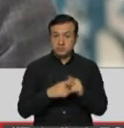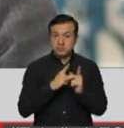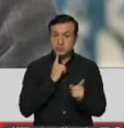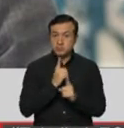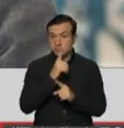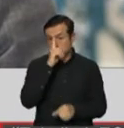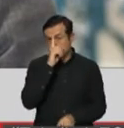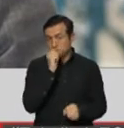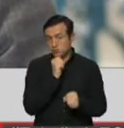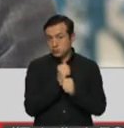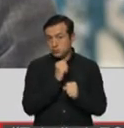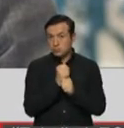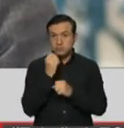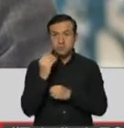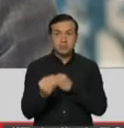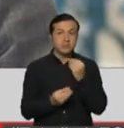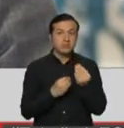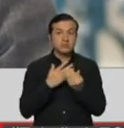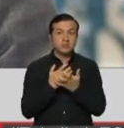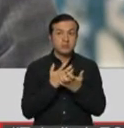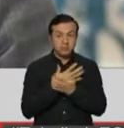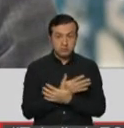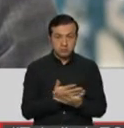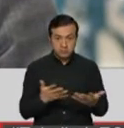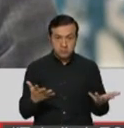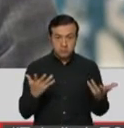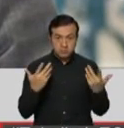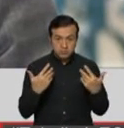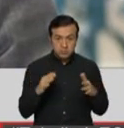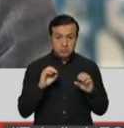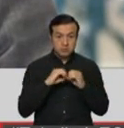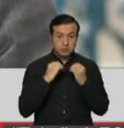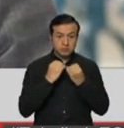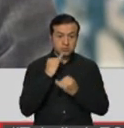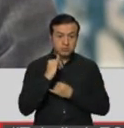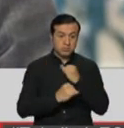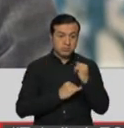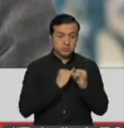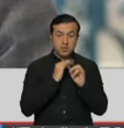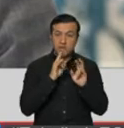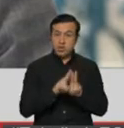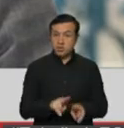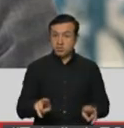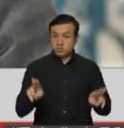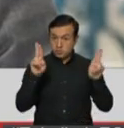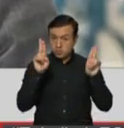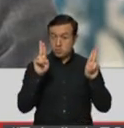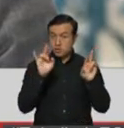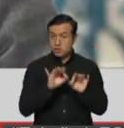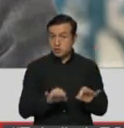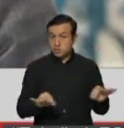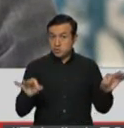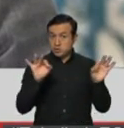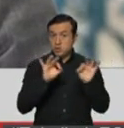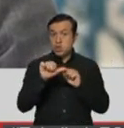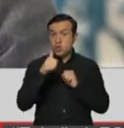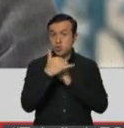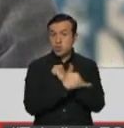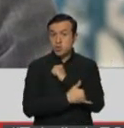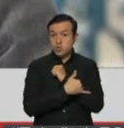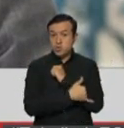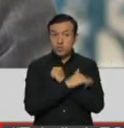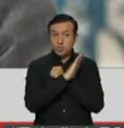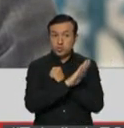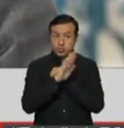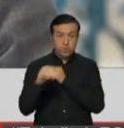trabajar, lo que vamos a hacer es buscar en instancias multilaterales, Naciones Unidas ciertamente es clave para esto, que otros países se vayan